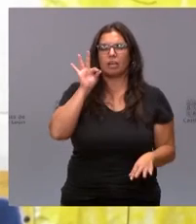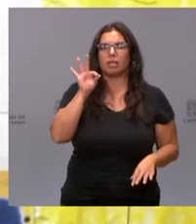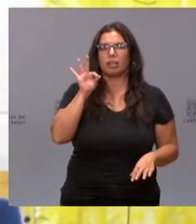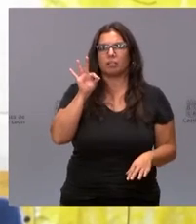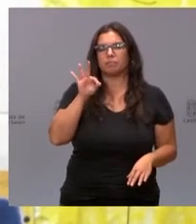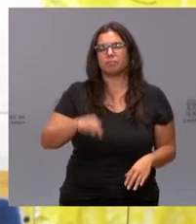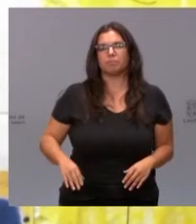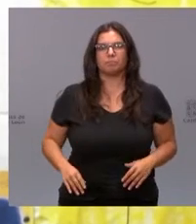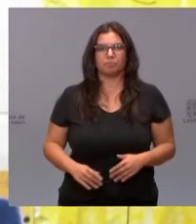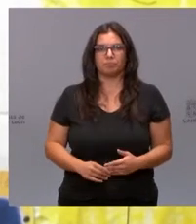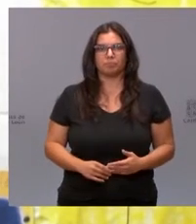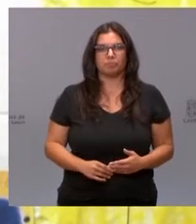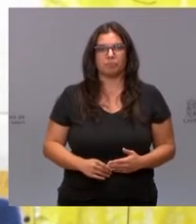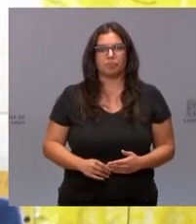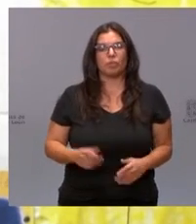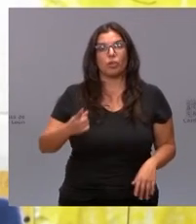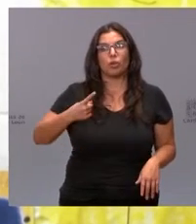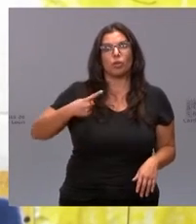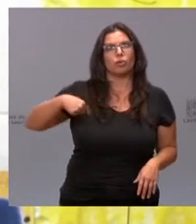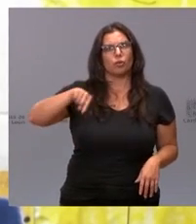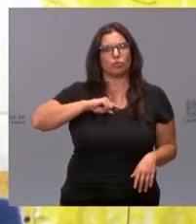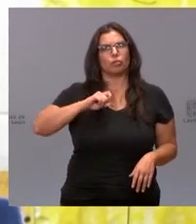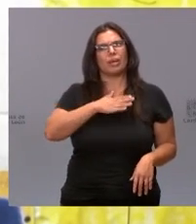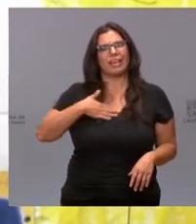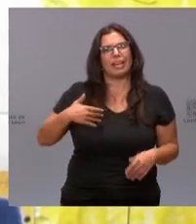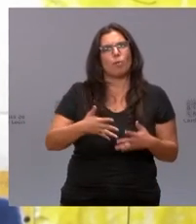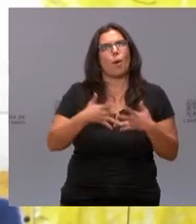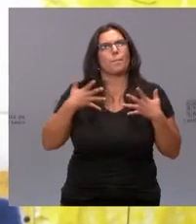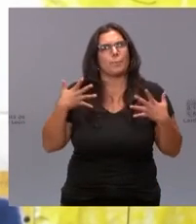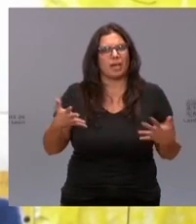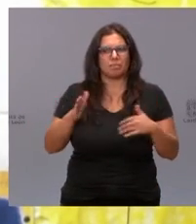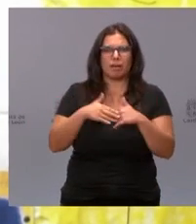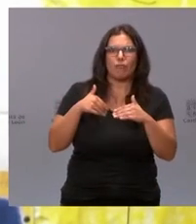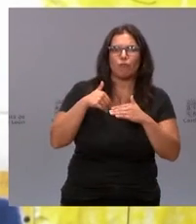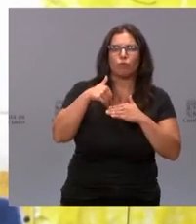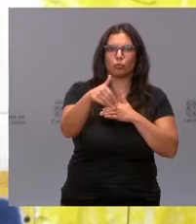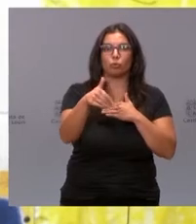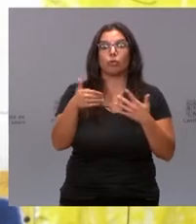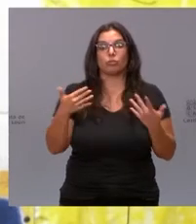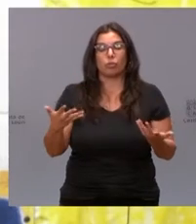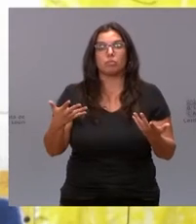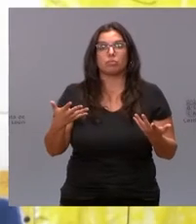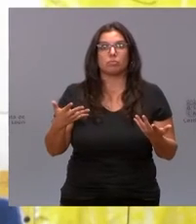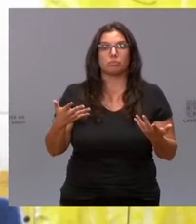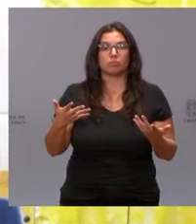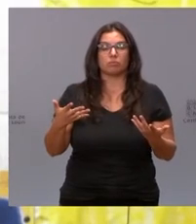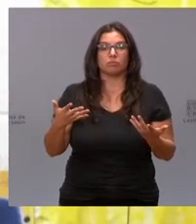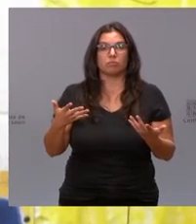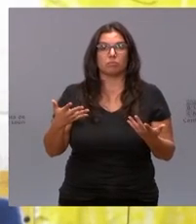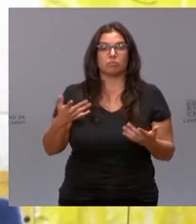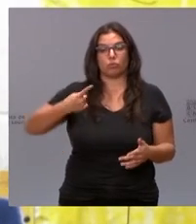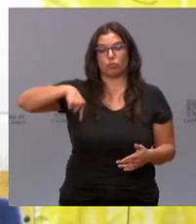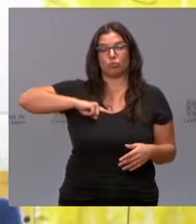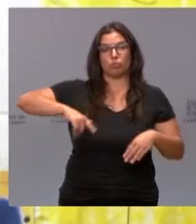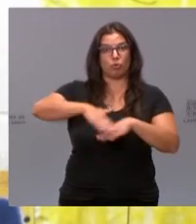decisión. Somos ambiciosos. Queremos más de cara al futuro y, por tanto, desde el